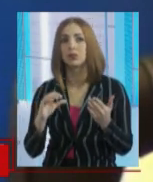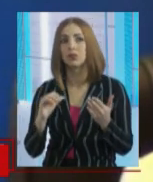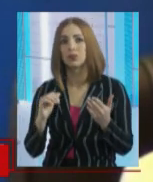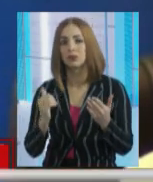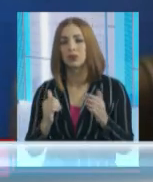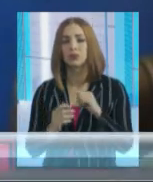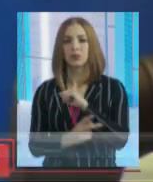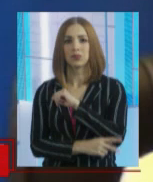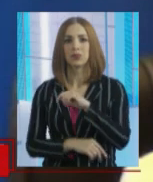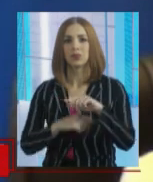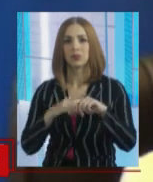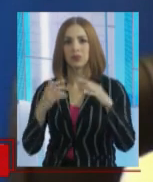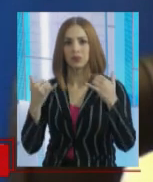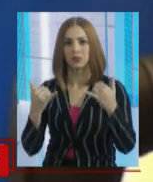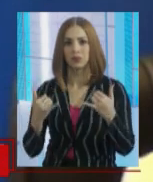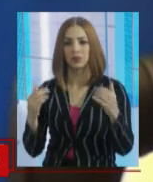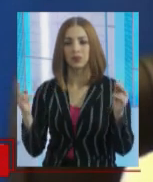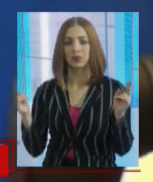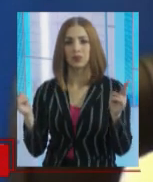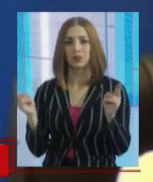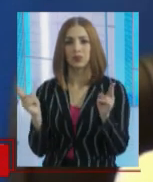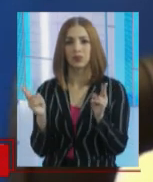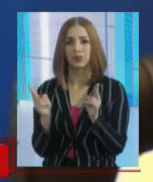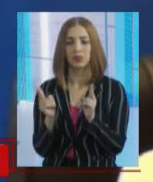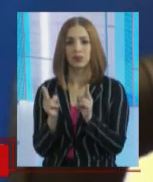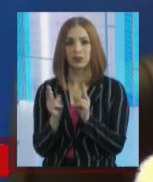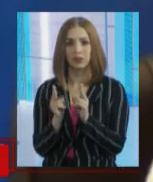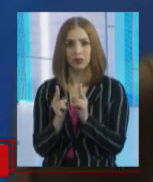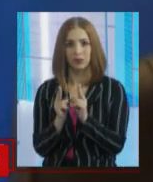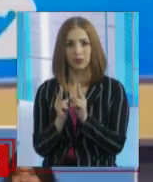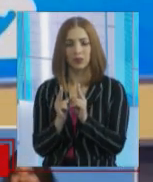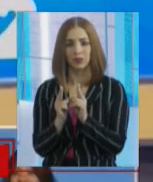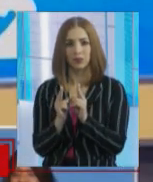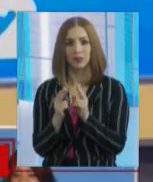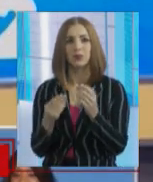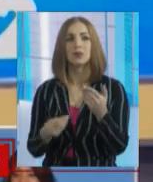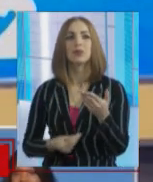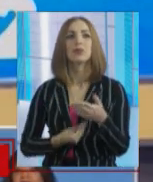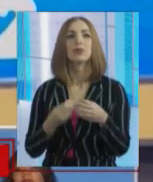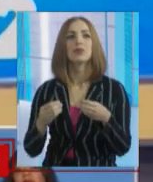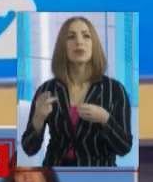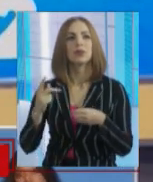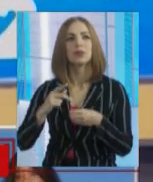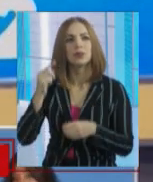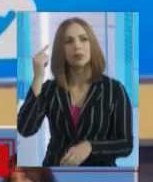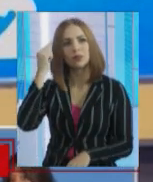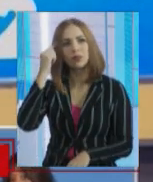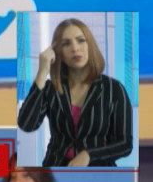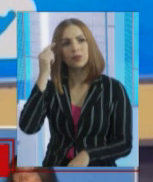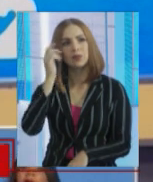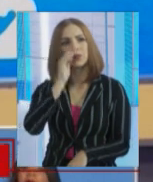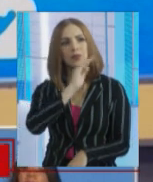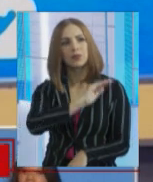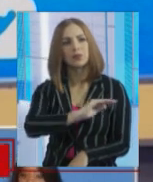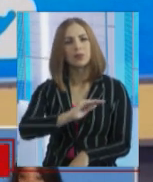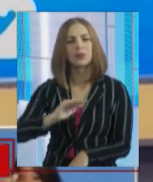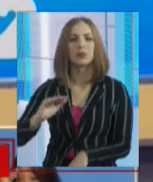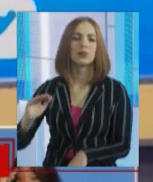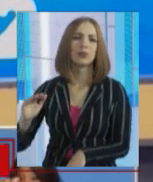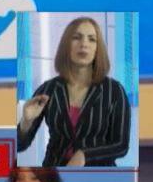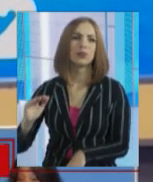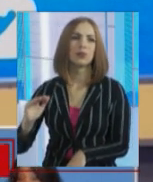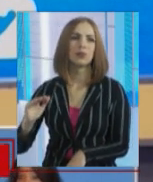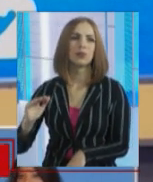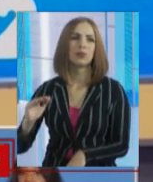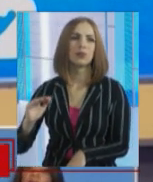esto sencillamente está cortando la brecha y está generando oportunidades. Pensando en chicos que tienen